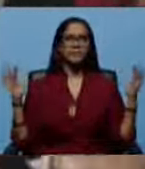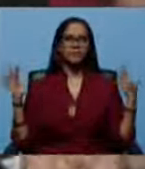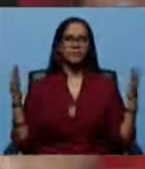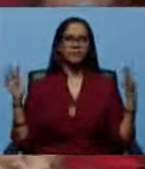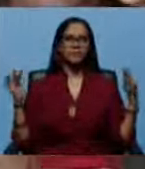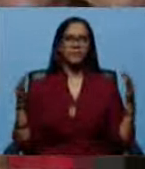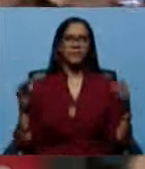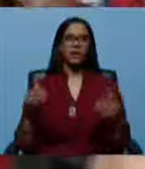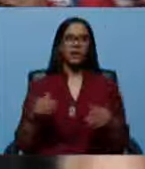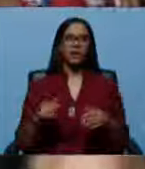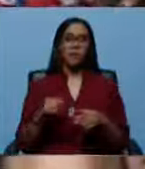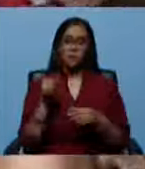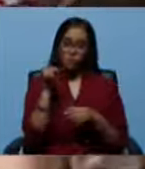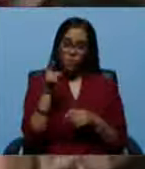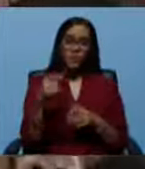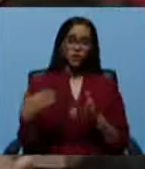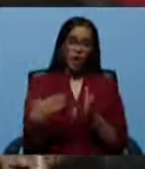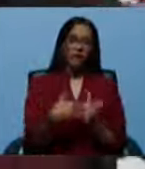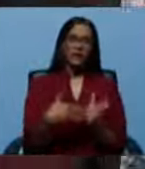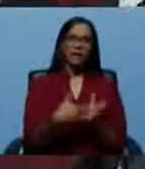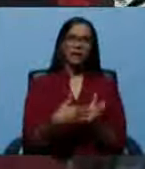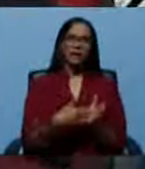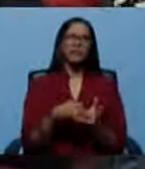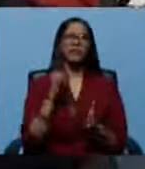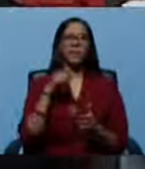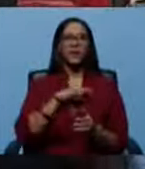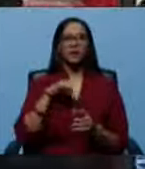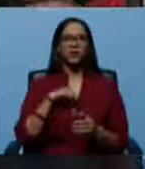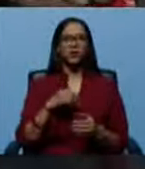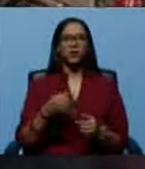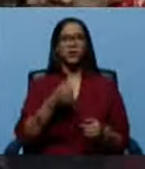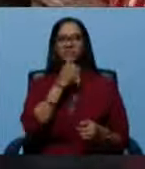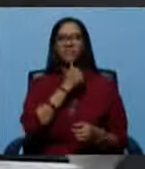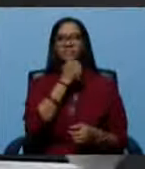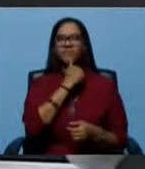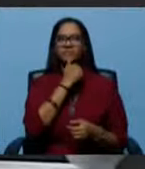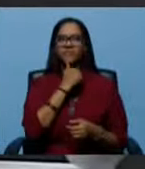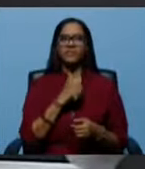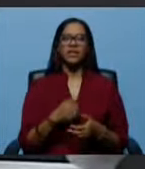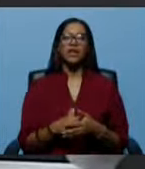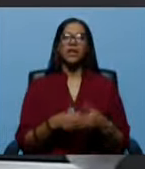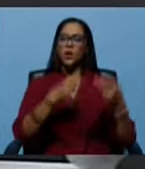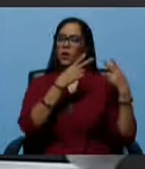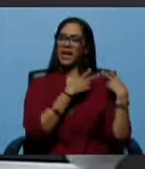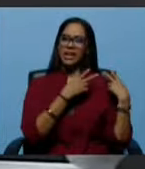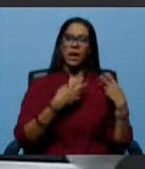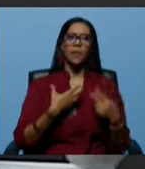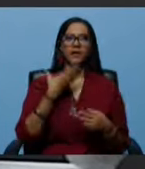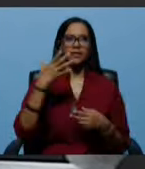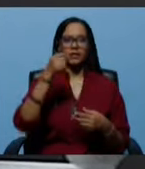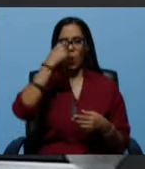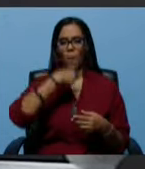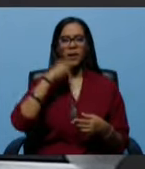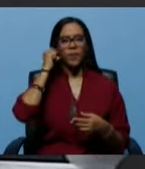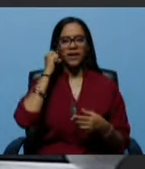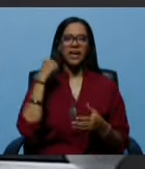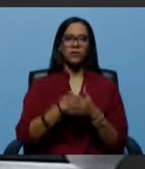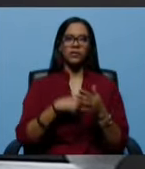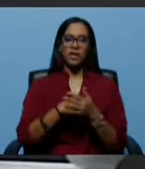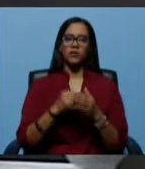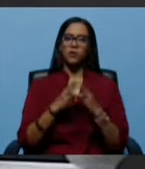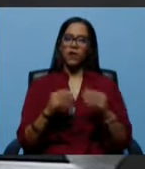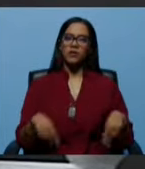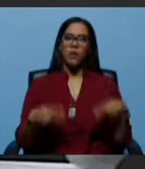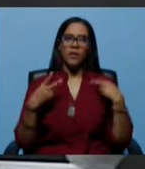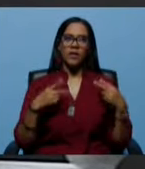Por eso nos atacan, pero también por eso nosotros resistimos. Y nos cargamos el espíritu de estos hombres y mujeres que lucharon toda su vida